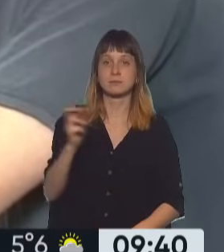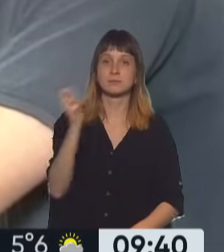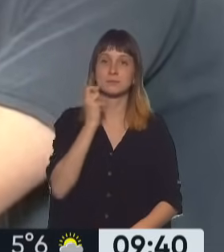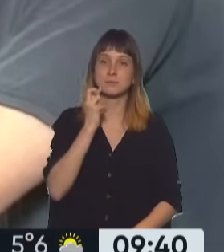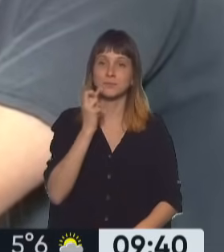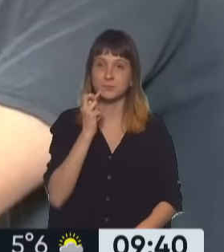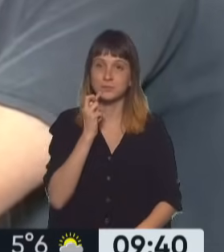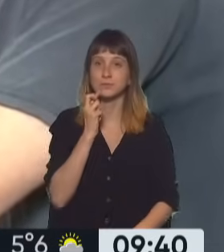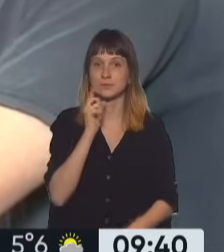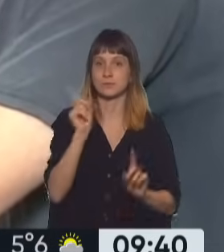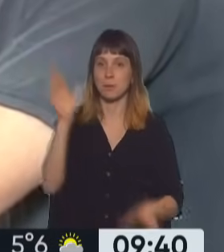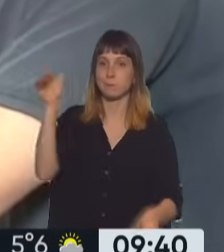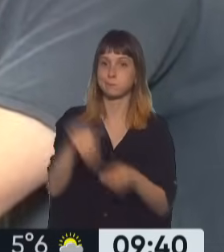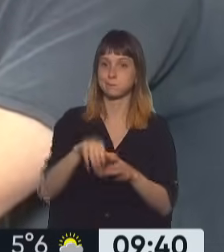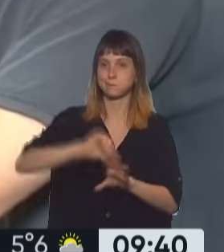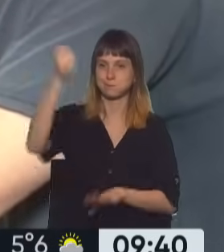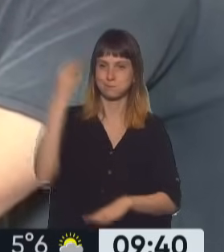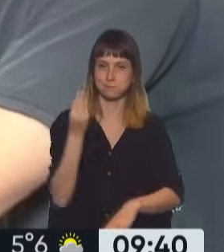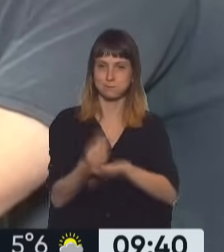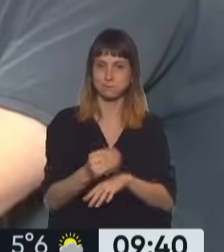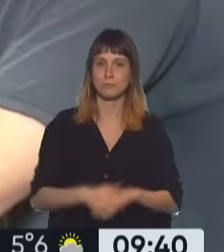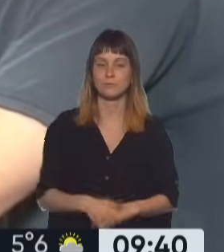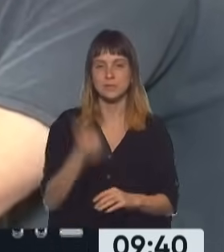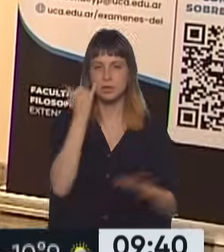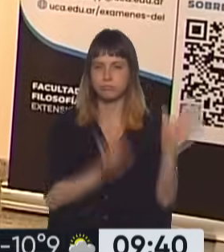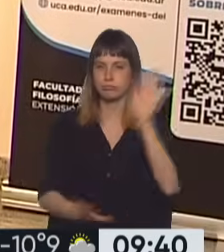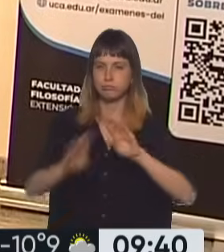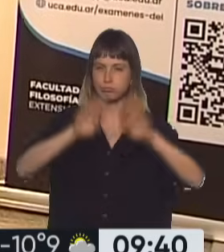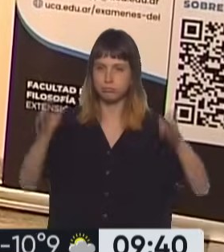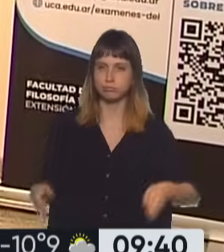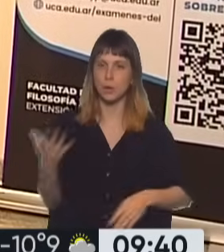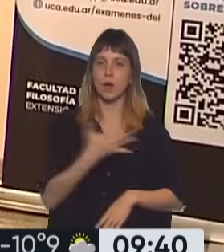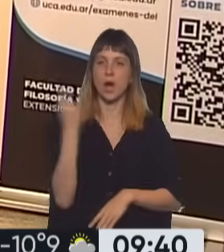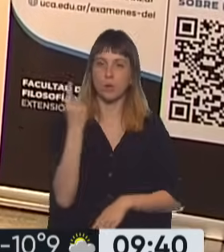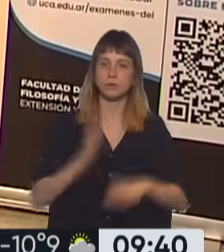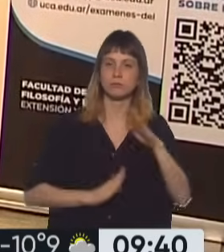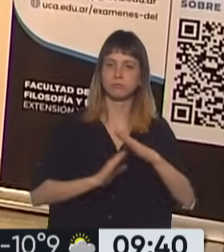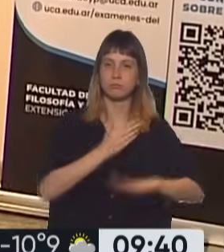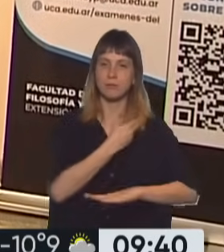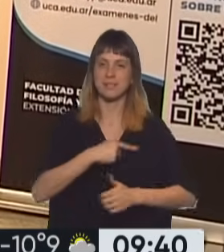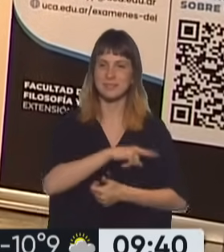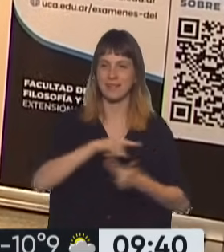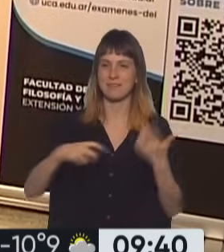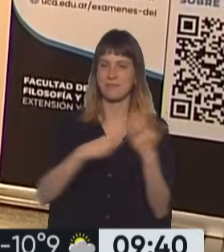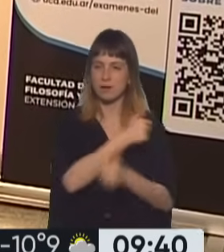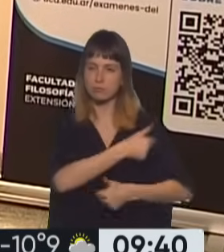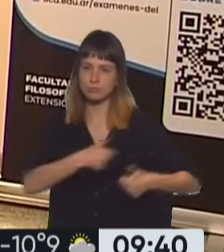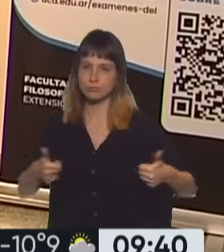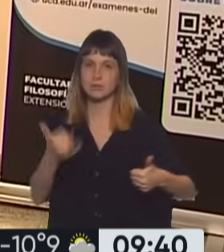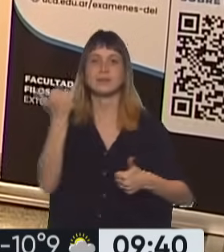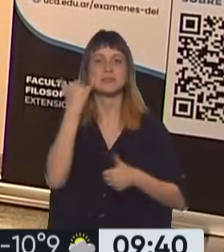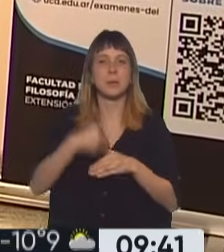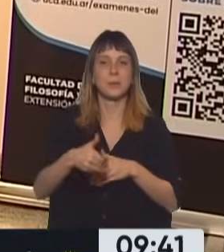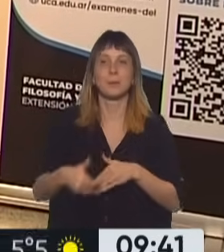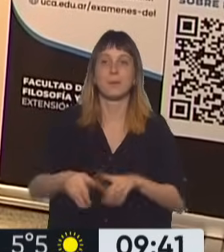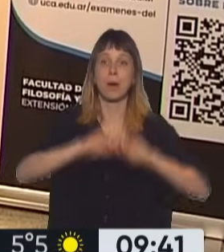electo mandatario. Bueno, allí está todo preparado, presidente de mesa, los fiscales, por supuesto, y se está retirando ya entonces